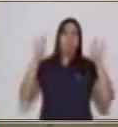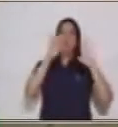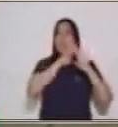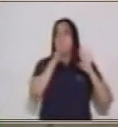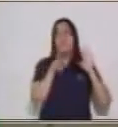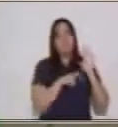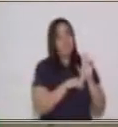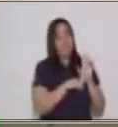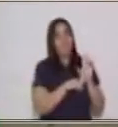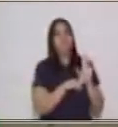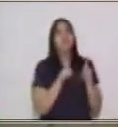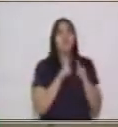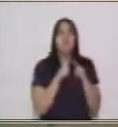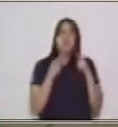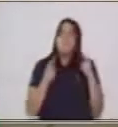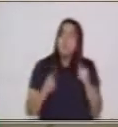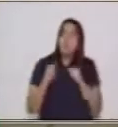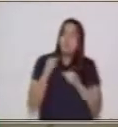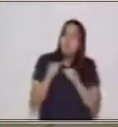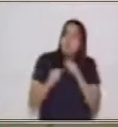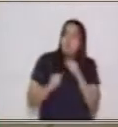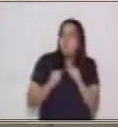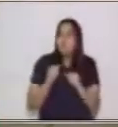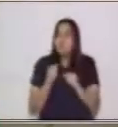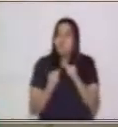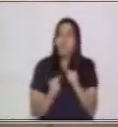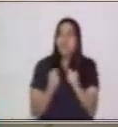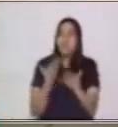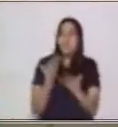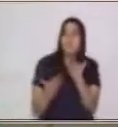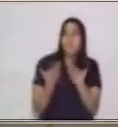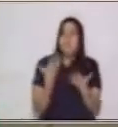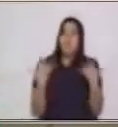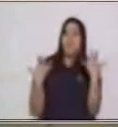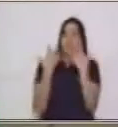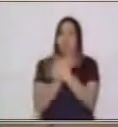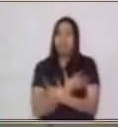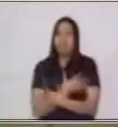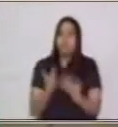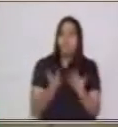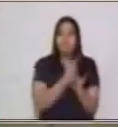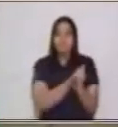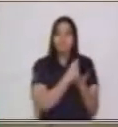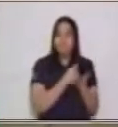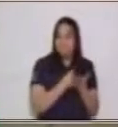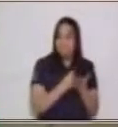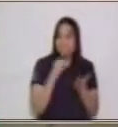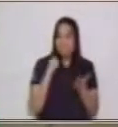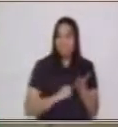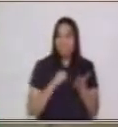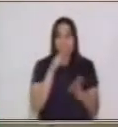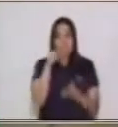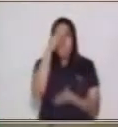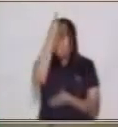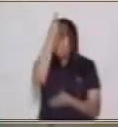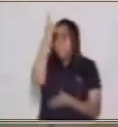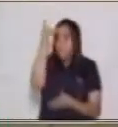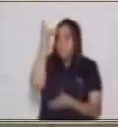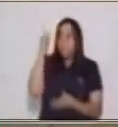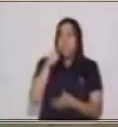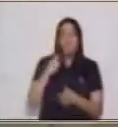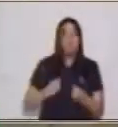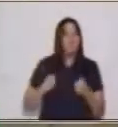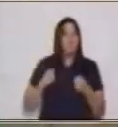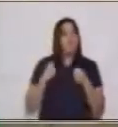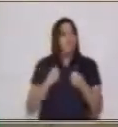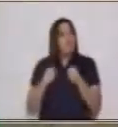ortografía, pero estamos viendo donde puede causar un poco de confusión al momento de escribir. Tu tarea es que